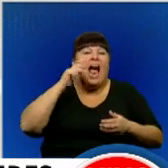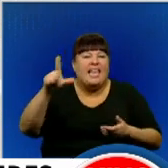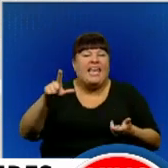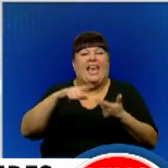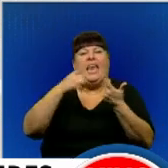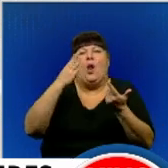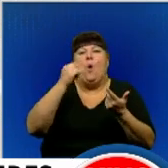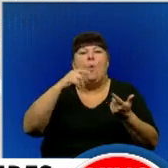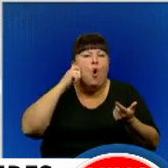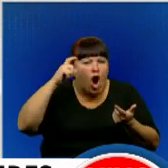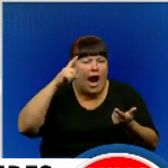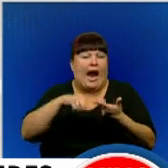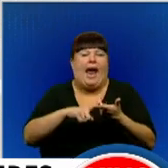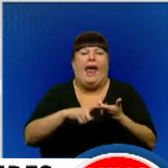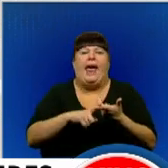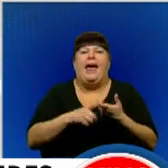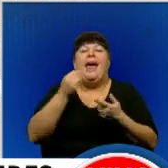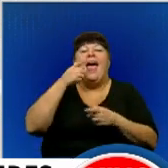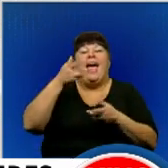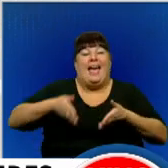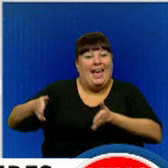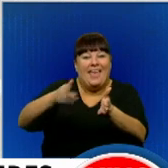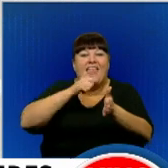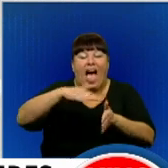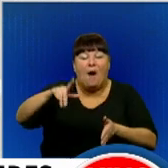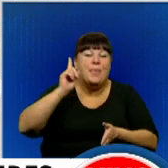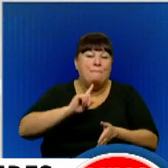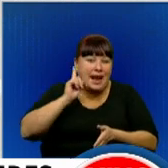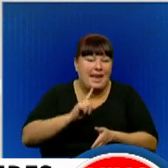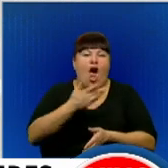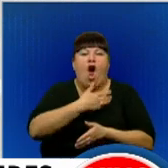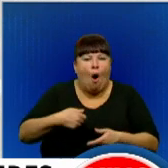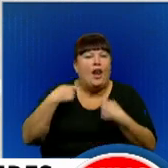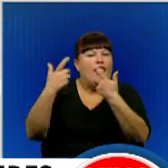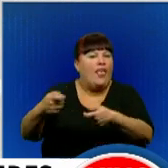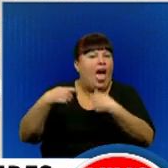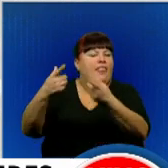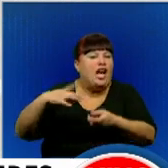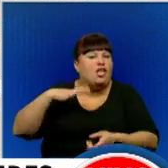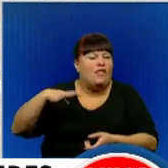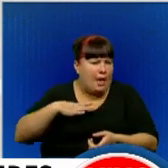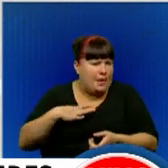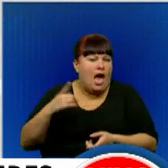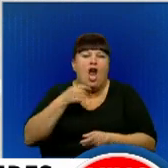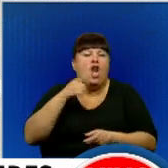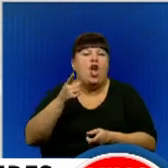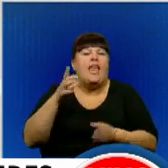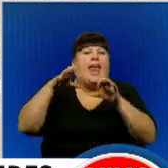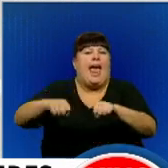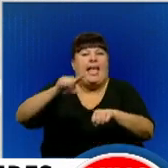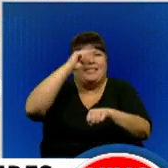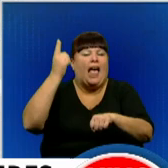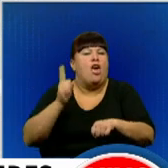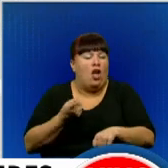bunge que con la hidrovía del paraná que el gobierno le sigue dando la concepción se niega a reestatizar la